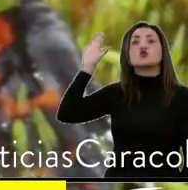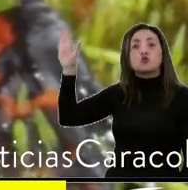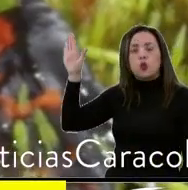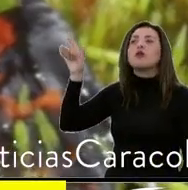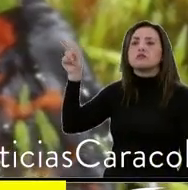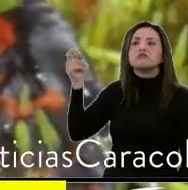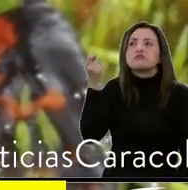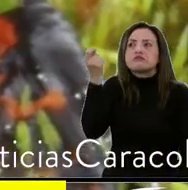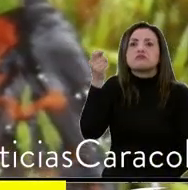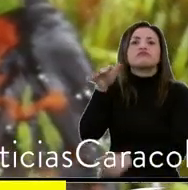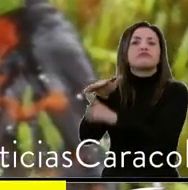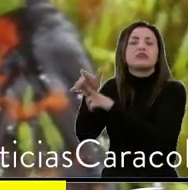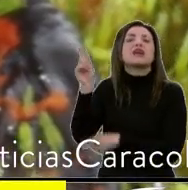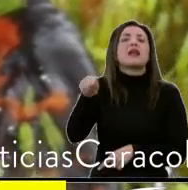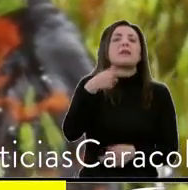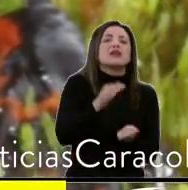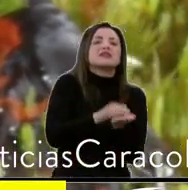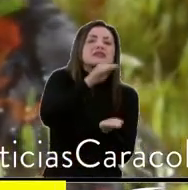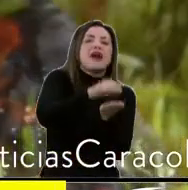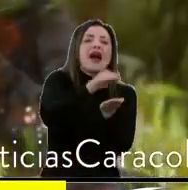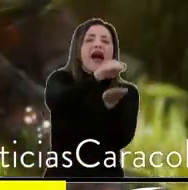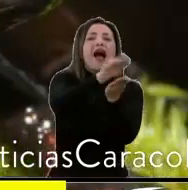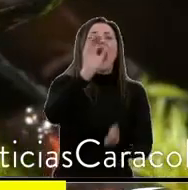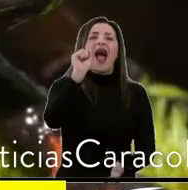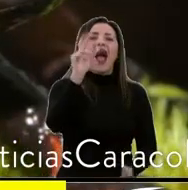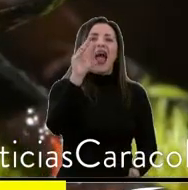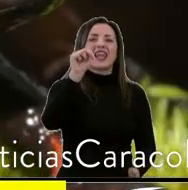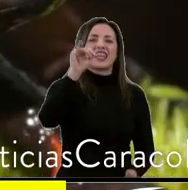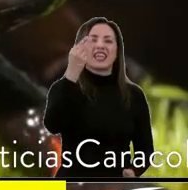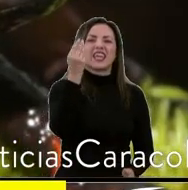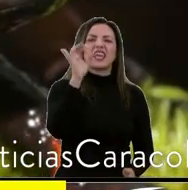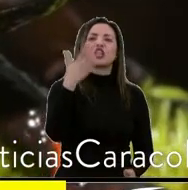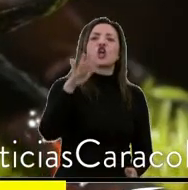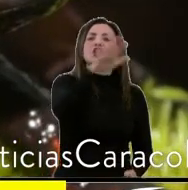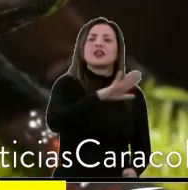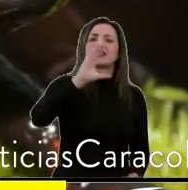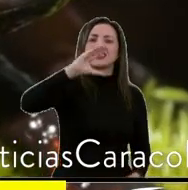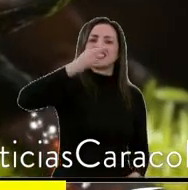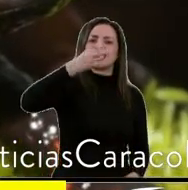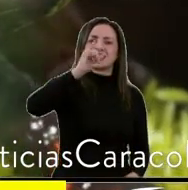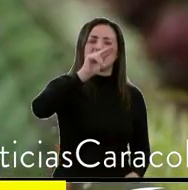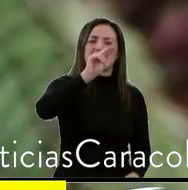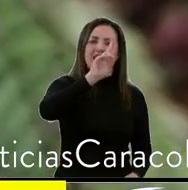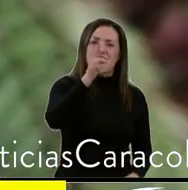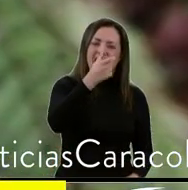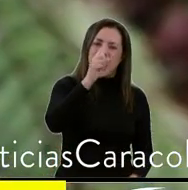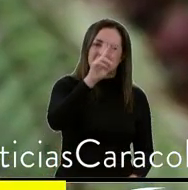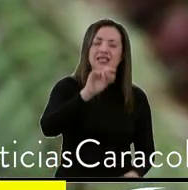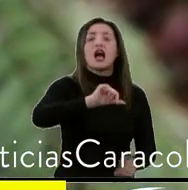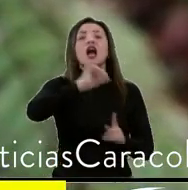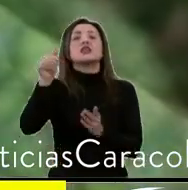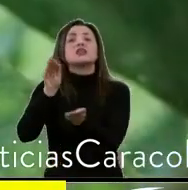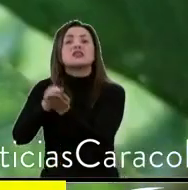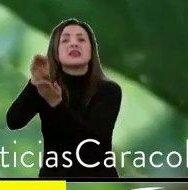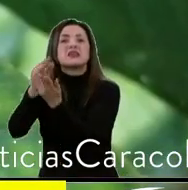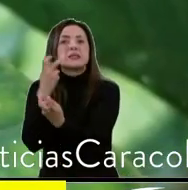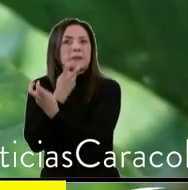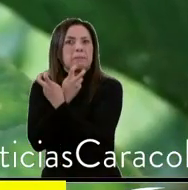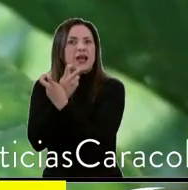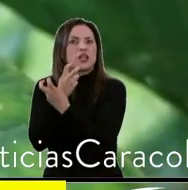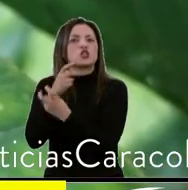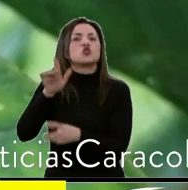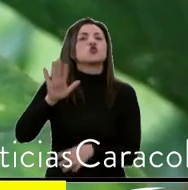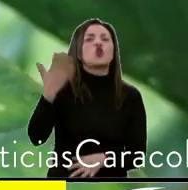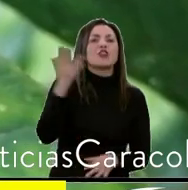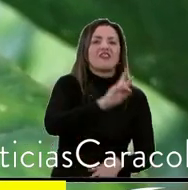especies únicas como el sapito arlequín, endémico del macizo de Chingaza. la rana venenosa de Lehmann, endémica del Valle del Cauca